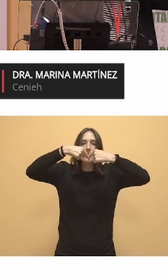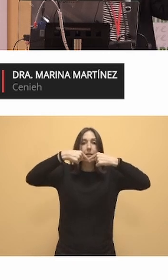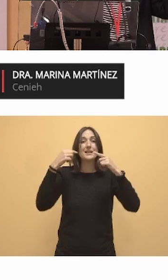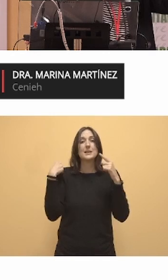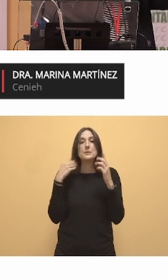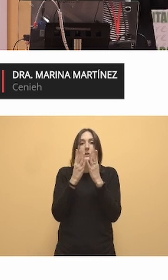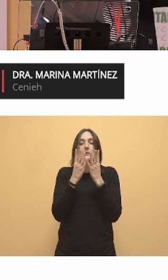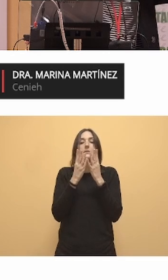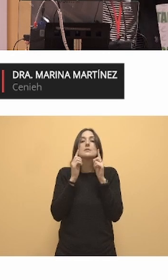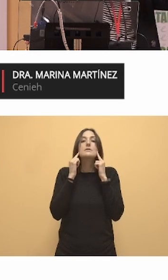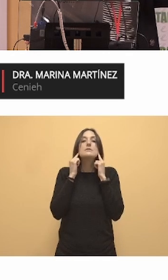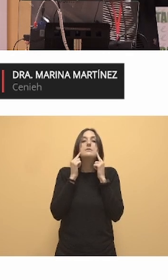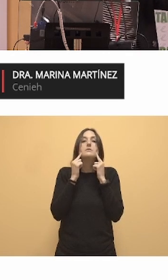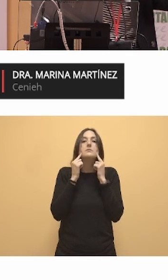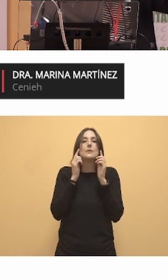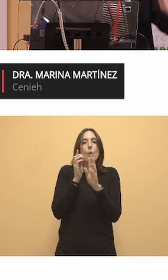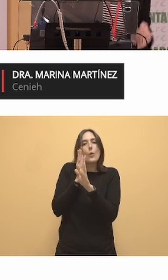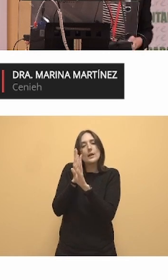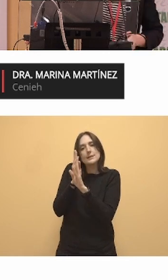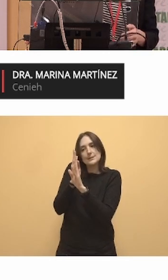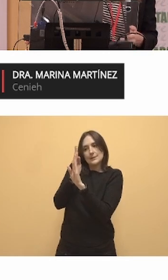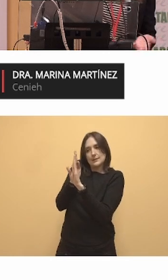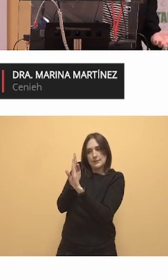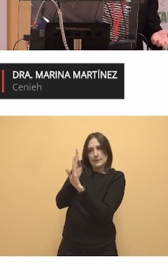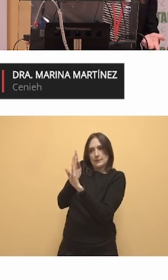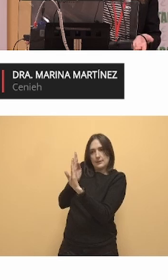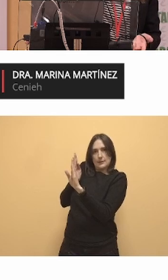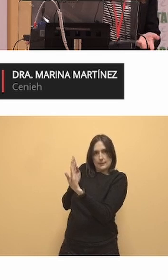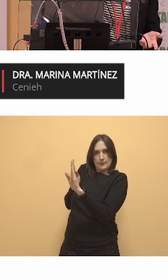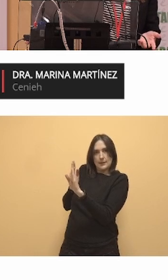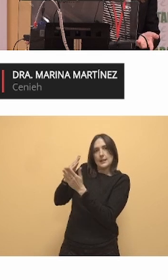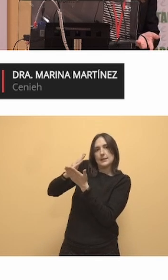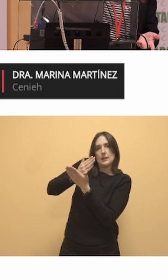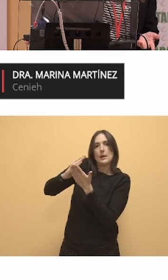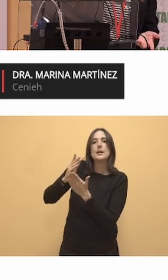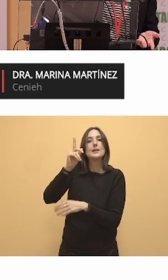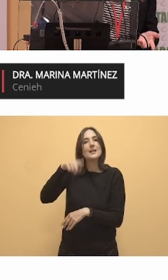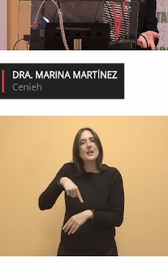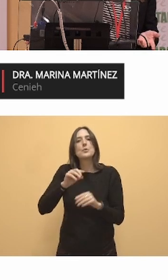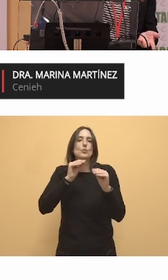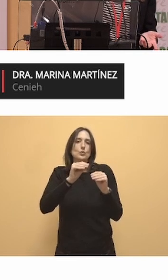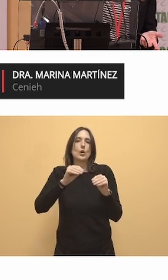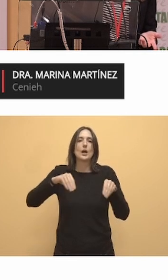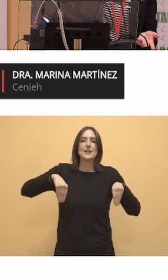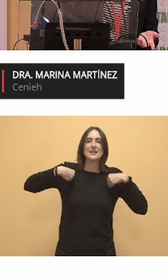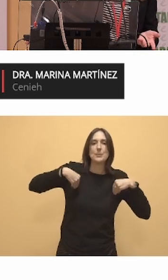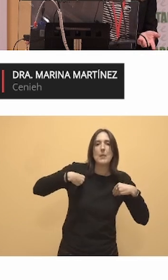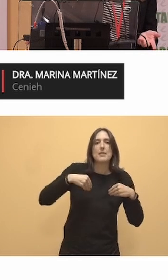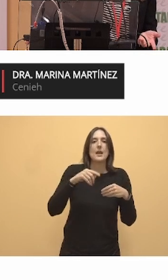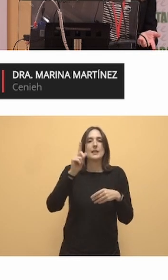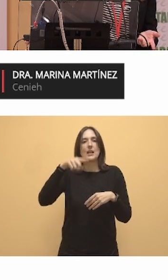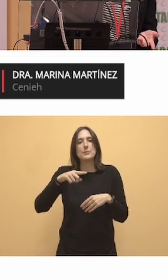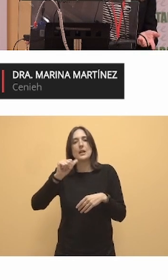dientes posteriores se van separando. También algo característico de los chimpancés y de los australopithecus